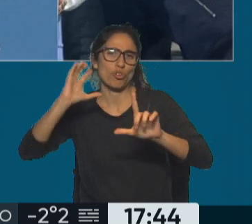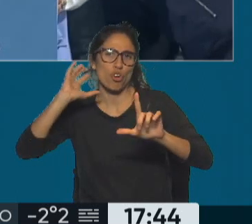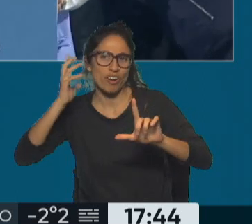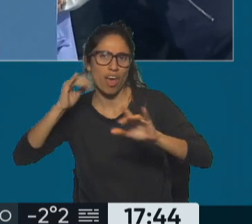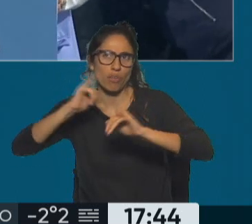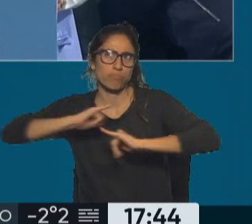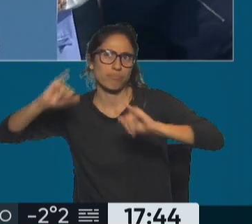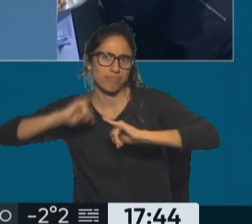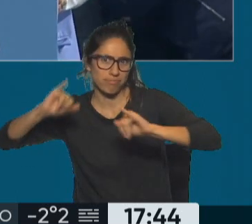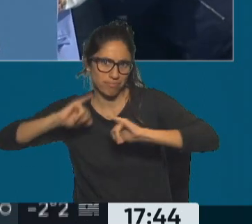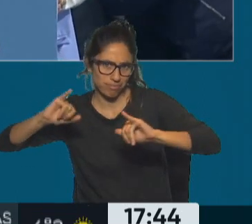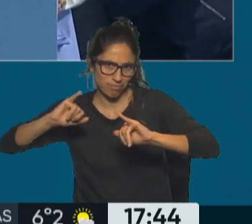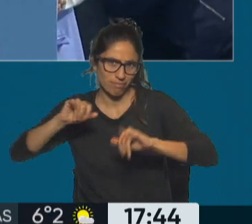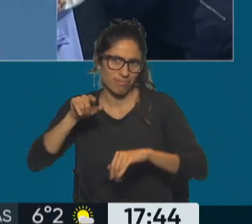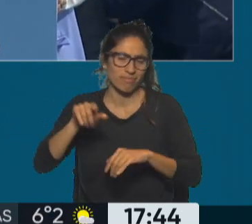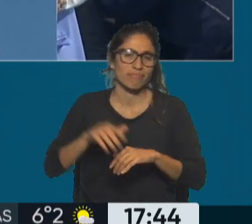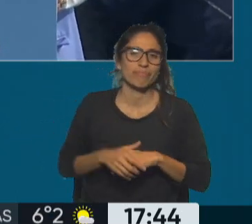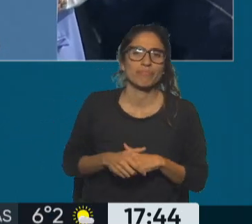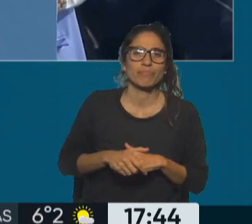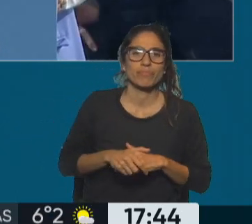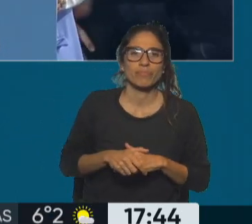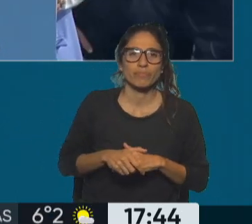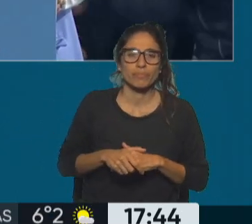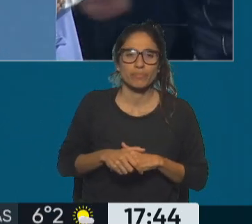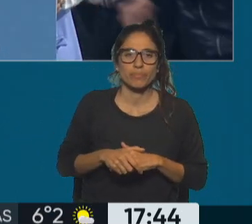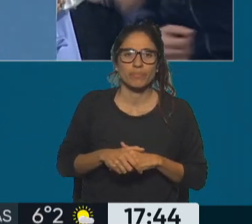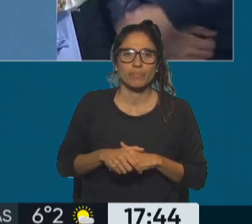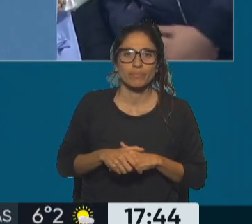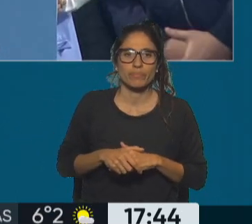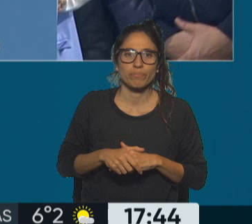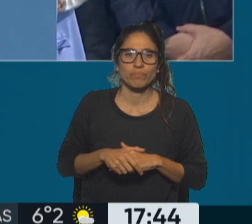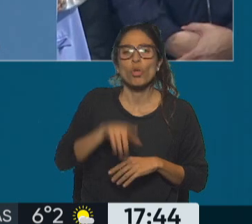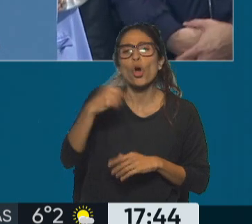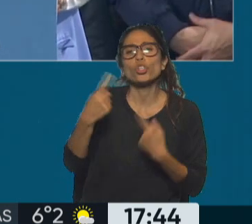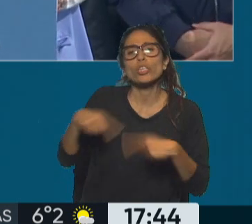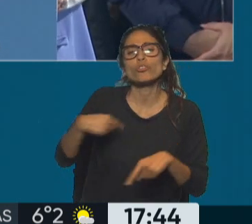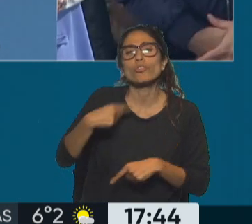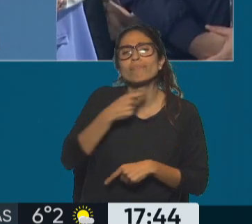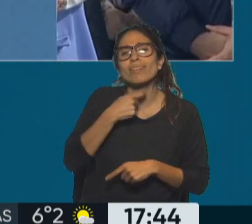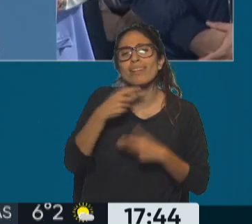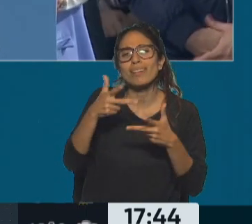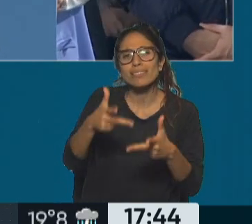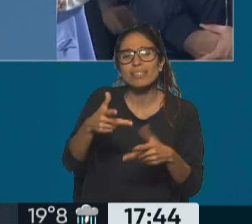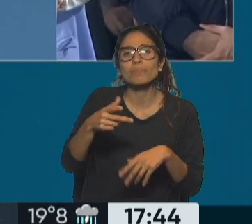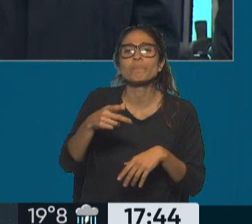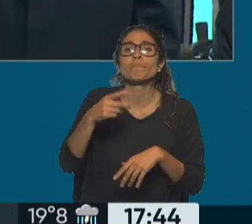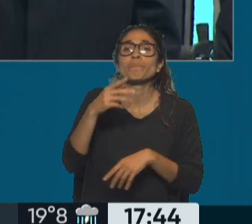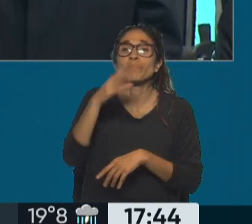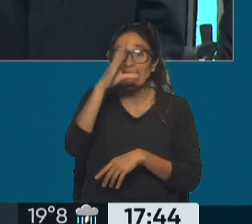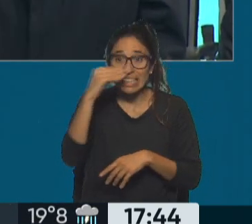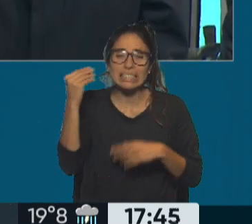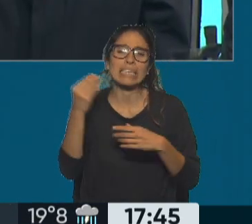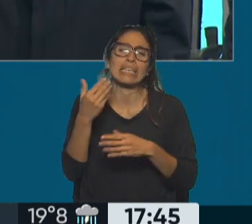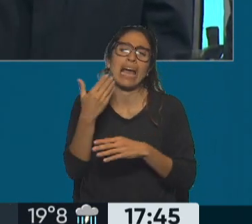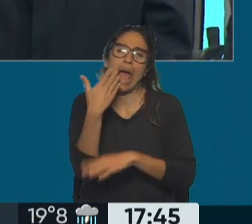¿no?, del discurso. En un momento, además de Cristina hacer una reseña desde la llegada de Néstor Kirchner a la